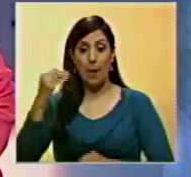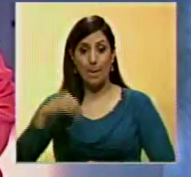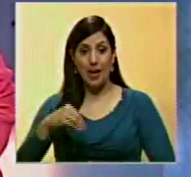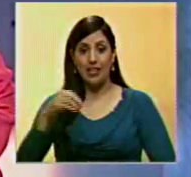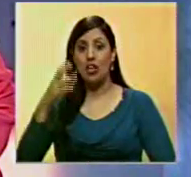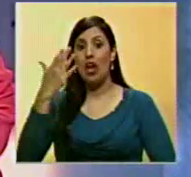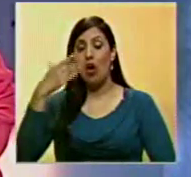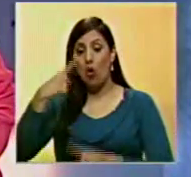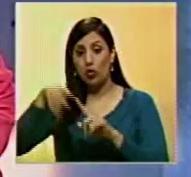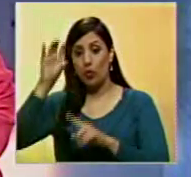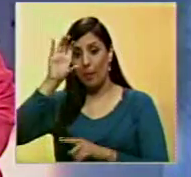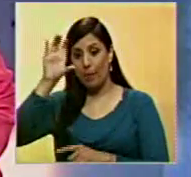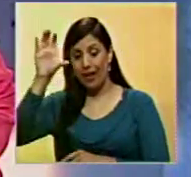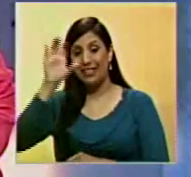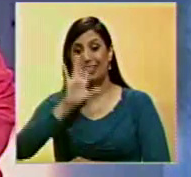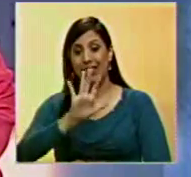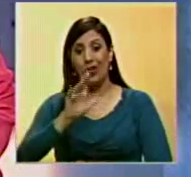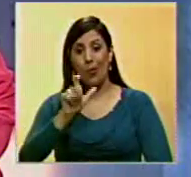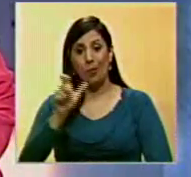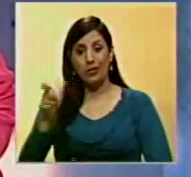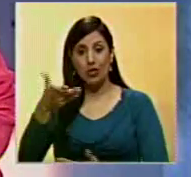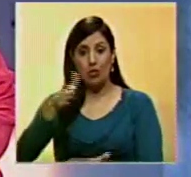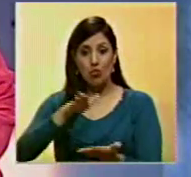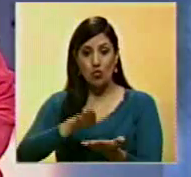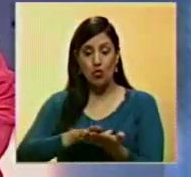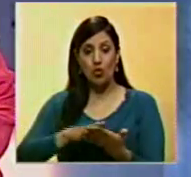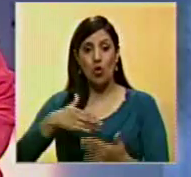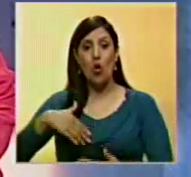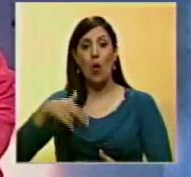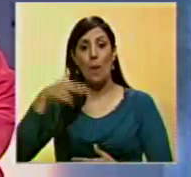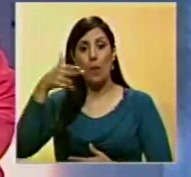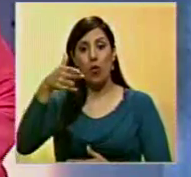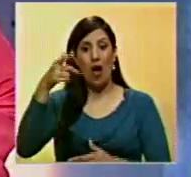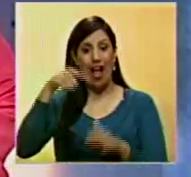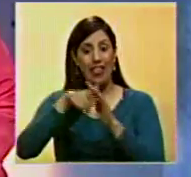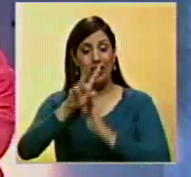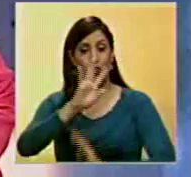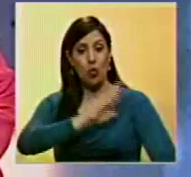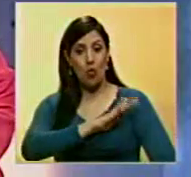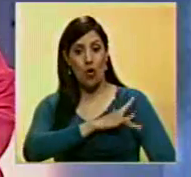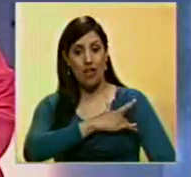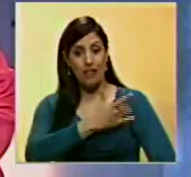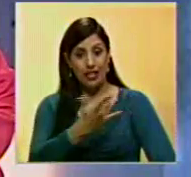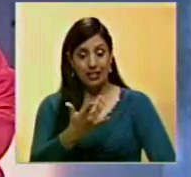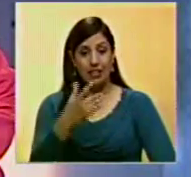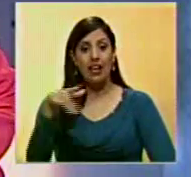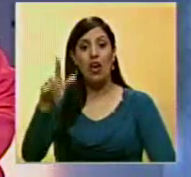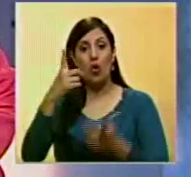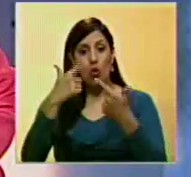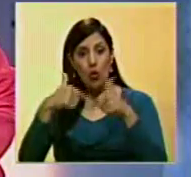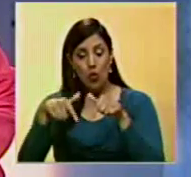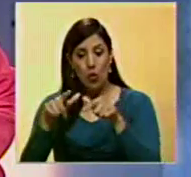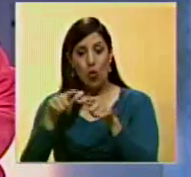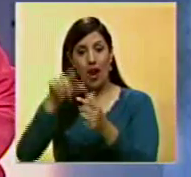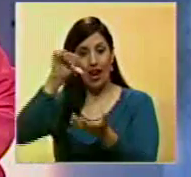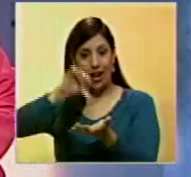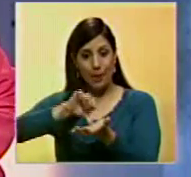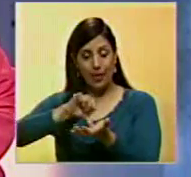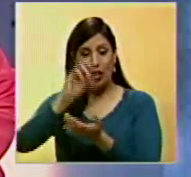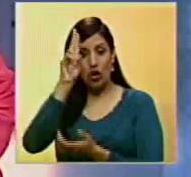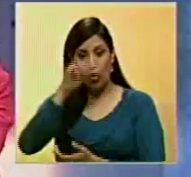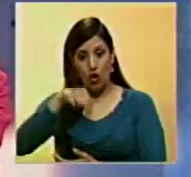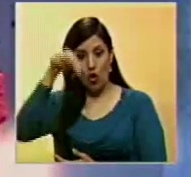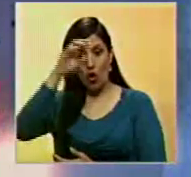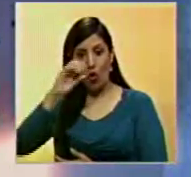en pakistán al menos 25 personas murieron durante un asalto armado a la universidad de vacacións ubicada en la localidad de sardas al noroeste